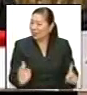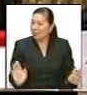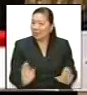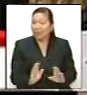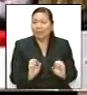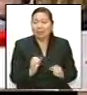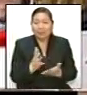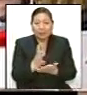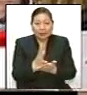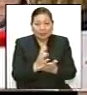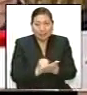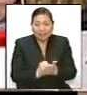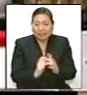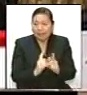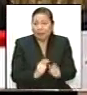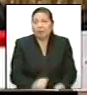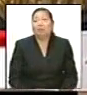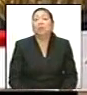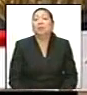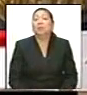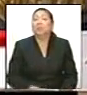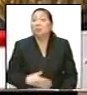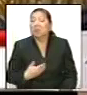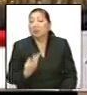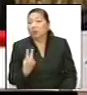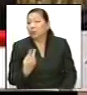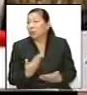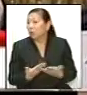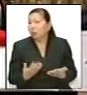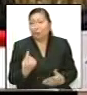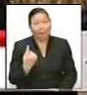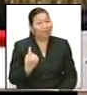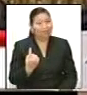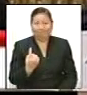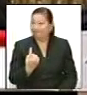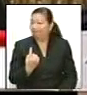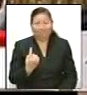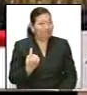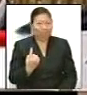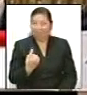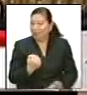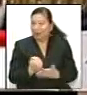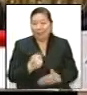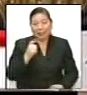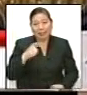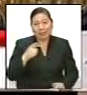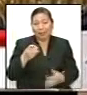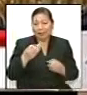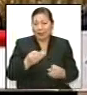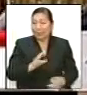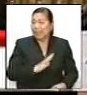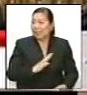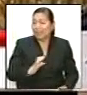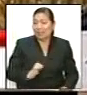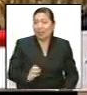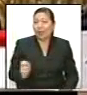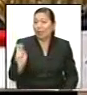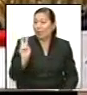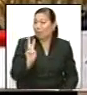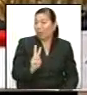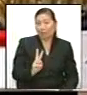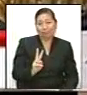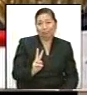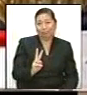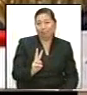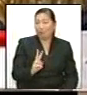si nos ahorráramos las consultorías, podrían suceder dos cosas. Número uno, no atenderíamos necesidades reales del Estado, y número dos,